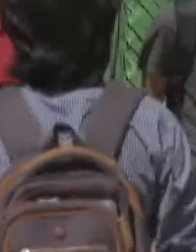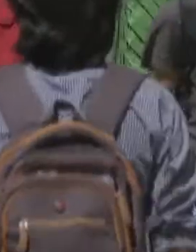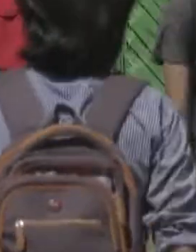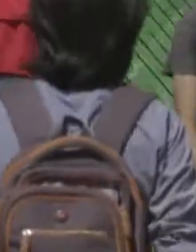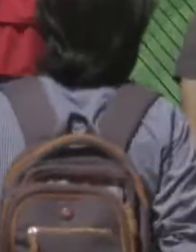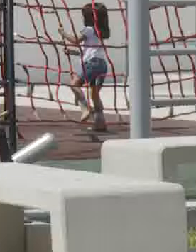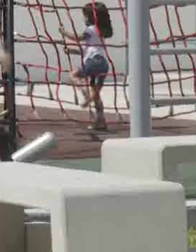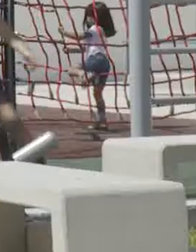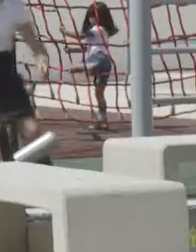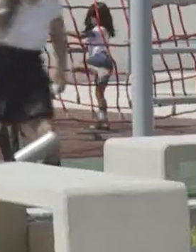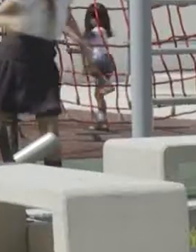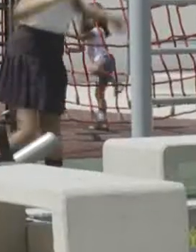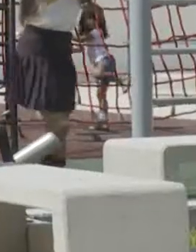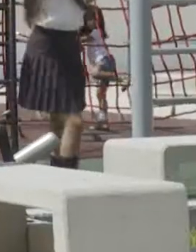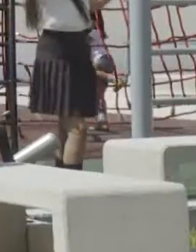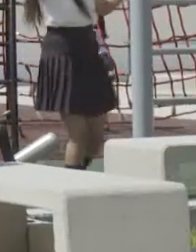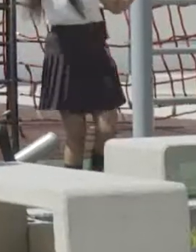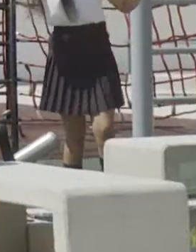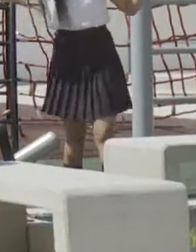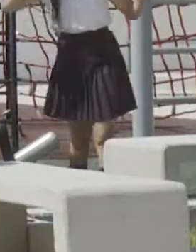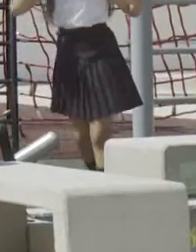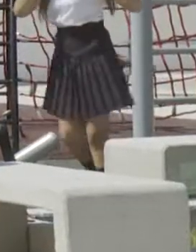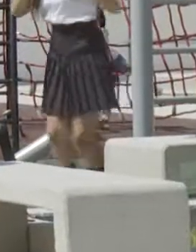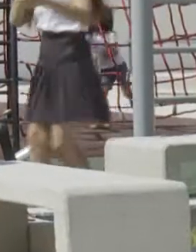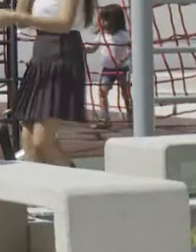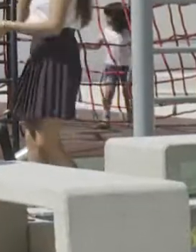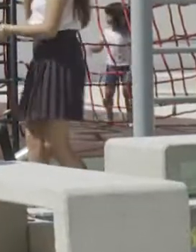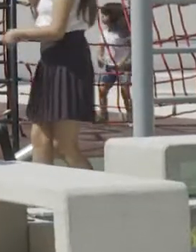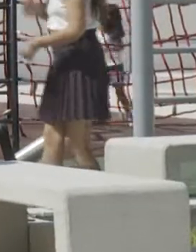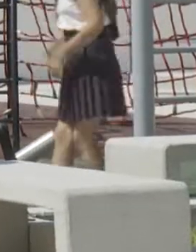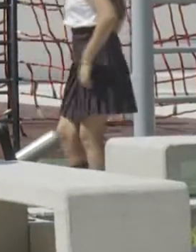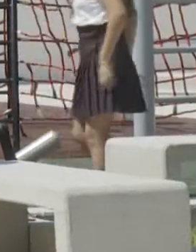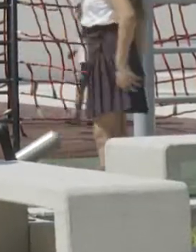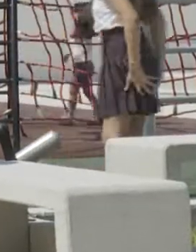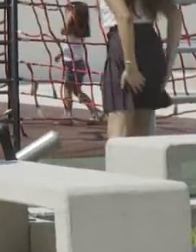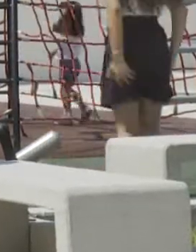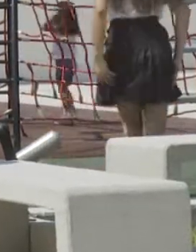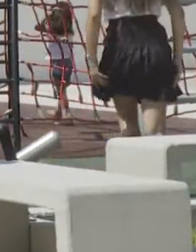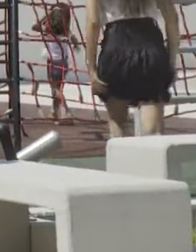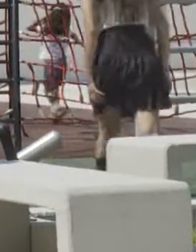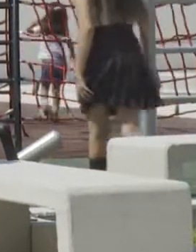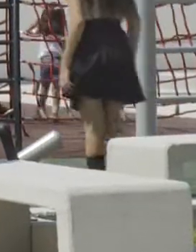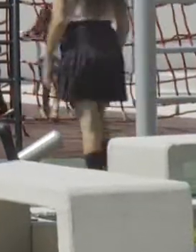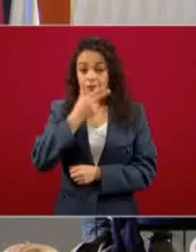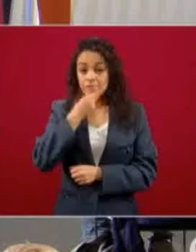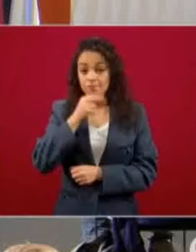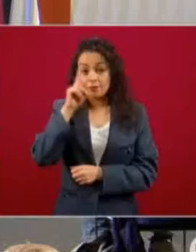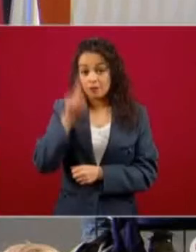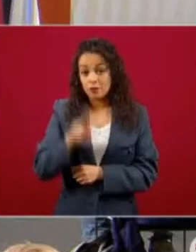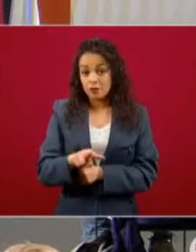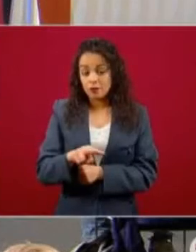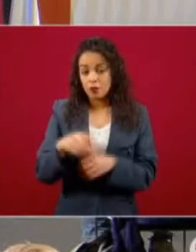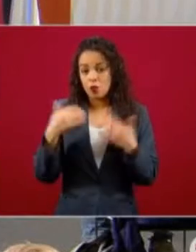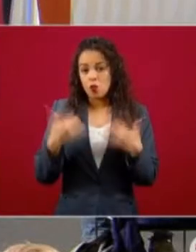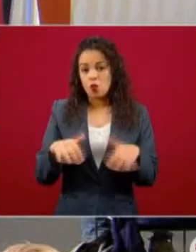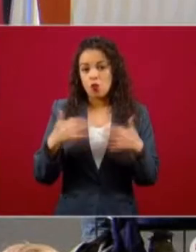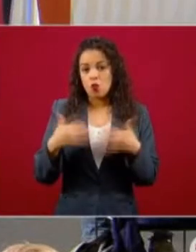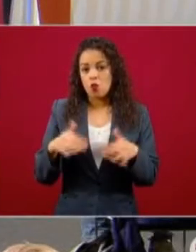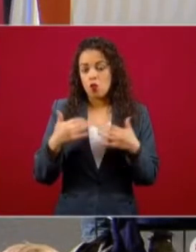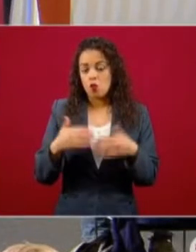nacional finalizó moctezuma barragán con información de la agencia notimex cps